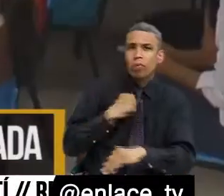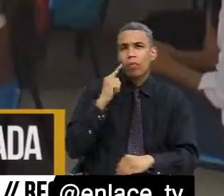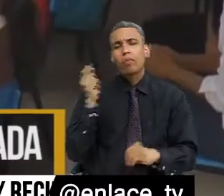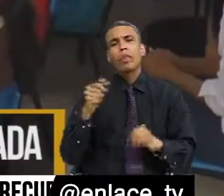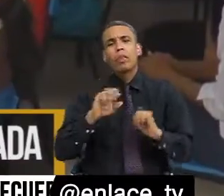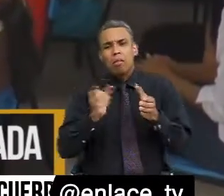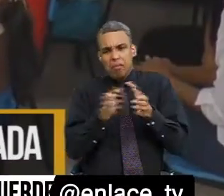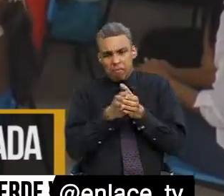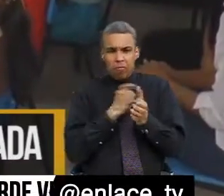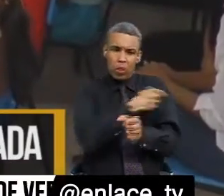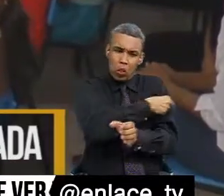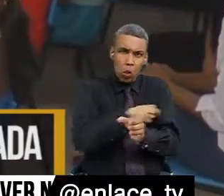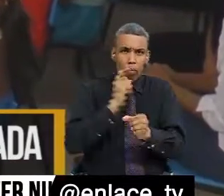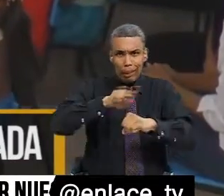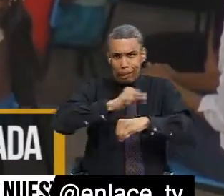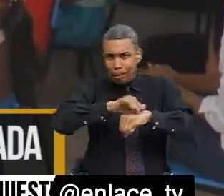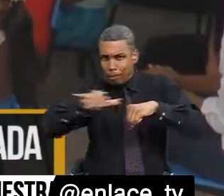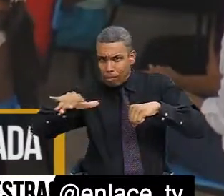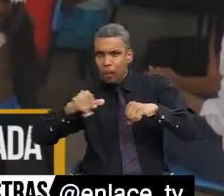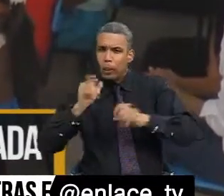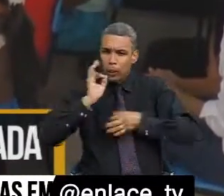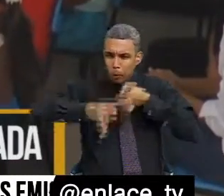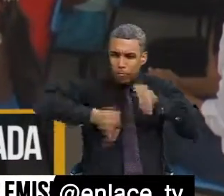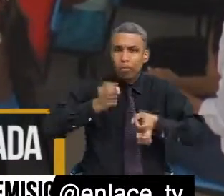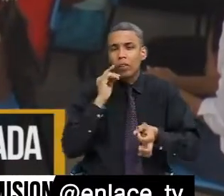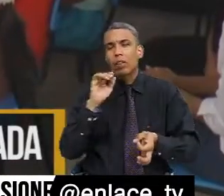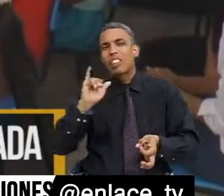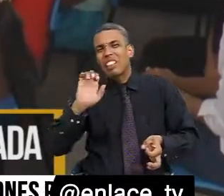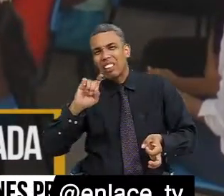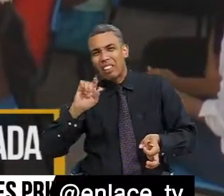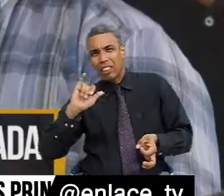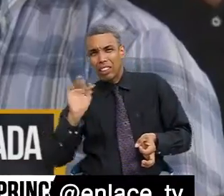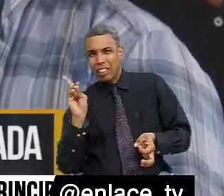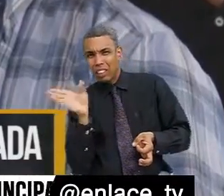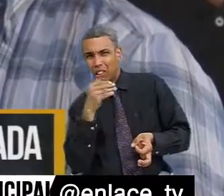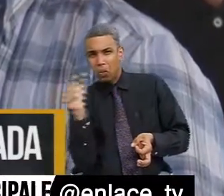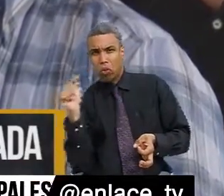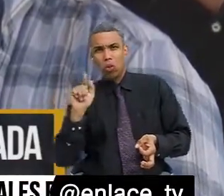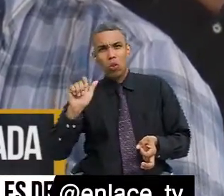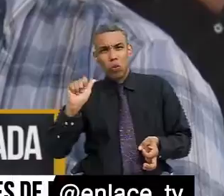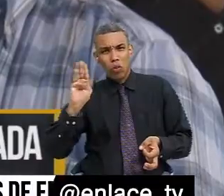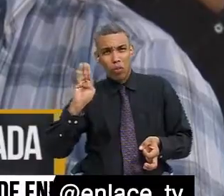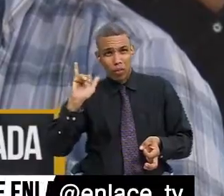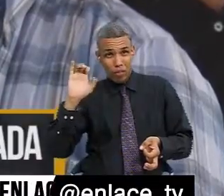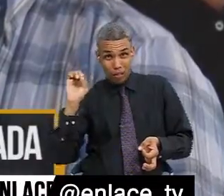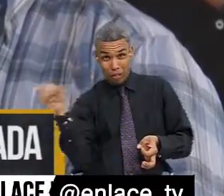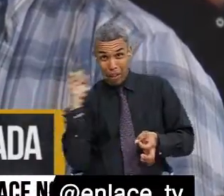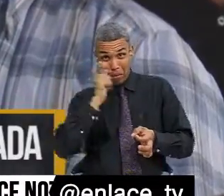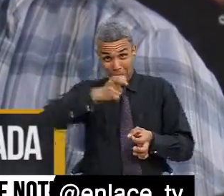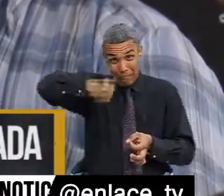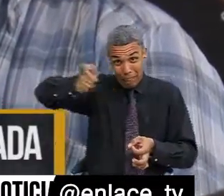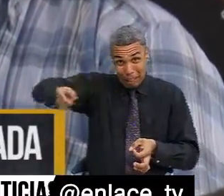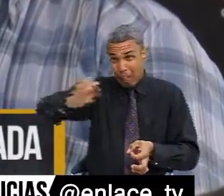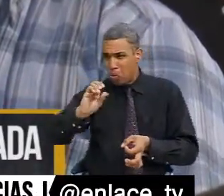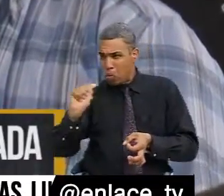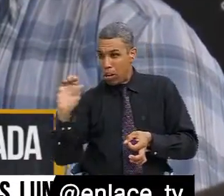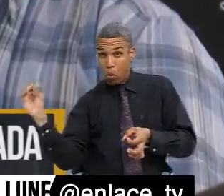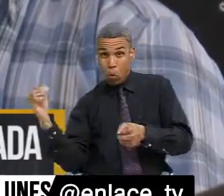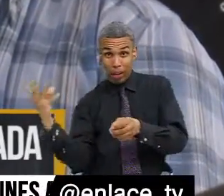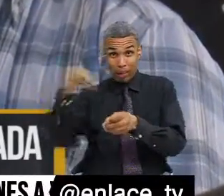Leonardo Granados, el señor Fabio Hernández, asistimos a esa reunión y hubo como un pequeño malestar por